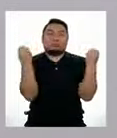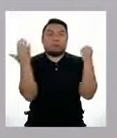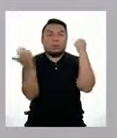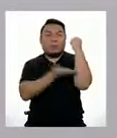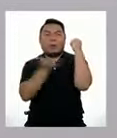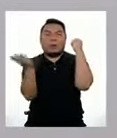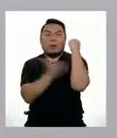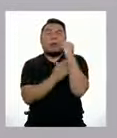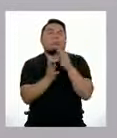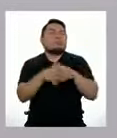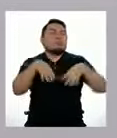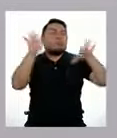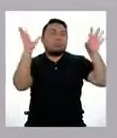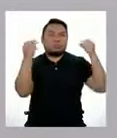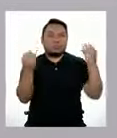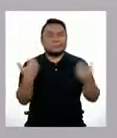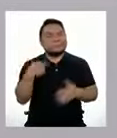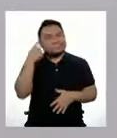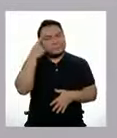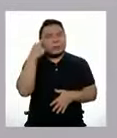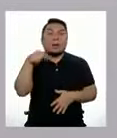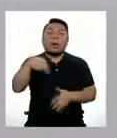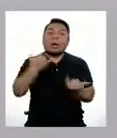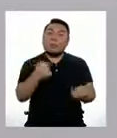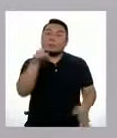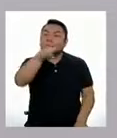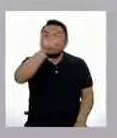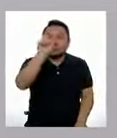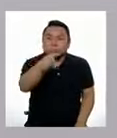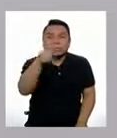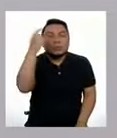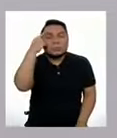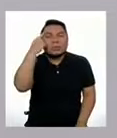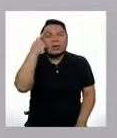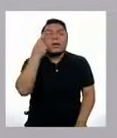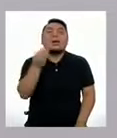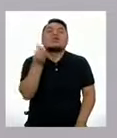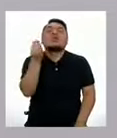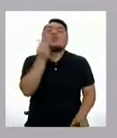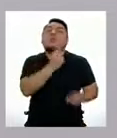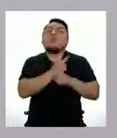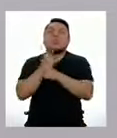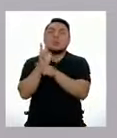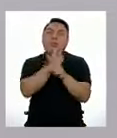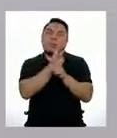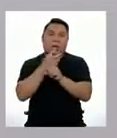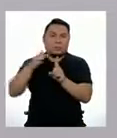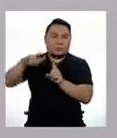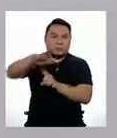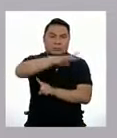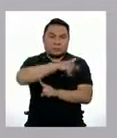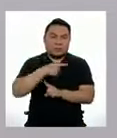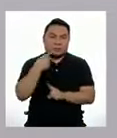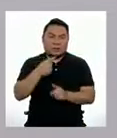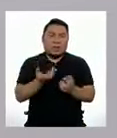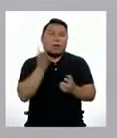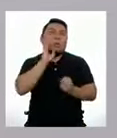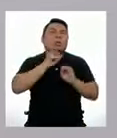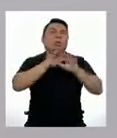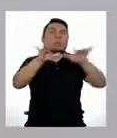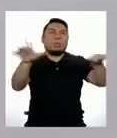Sin embargo, todavía nos queda una gran pregunta. ¿Qué haremos para cuidar el medio ambiente y evitar la